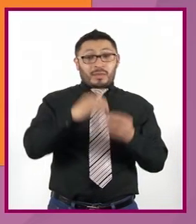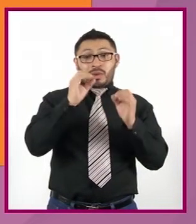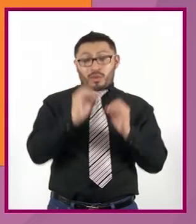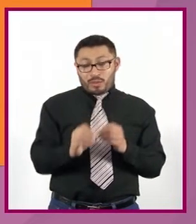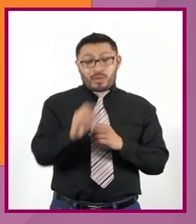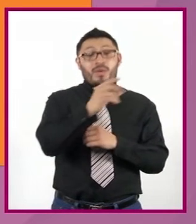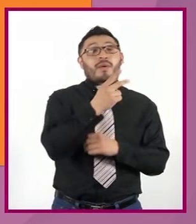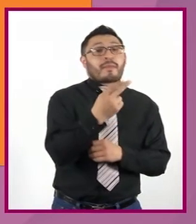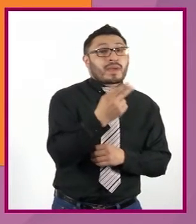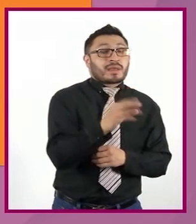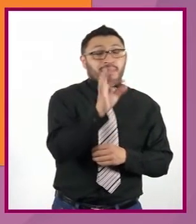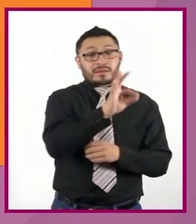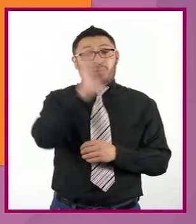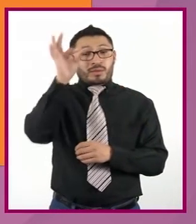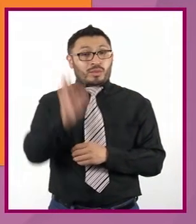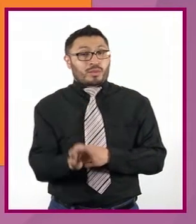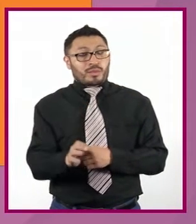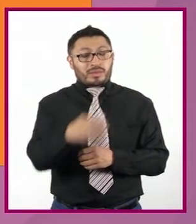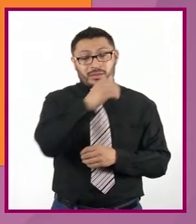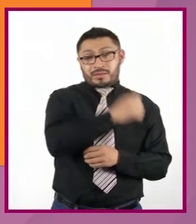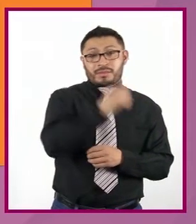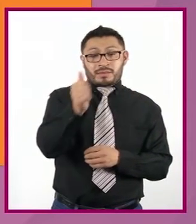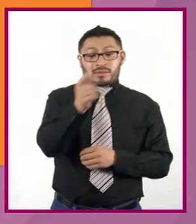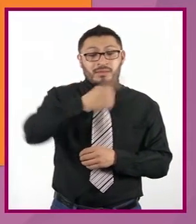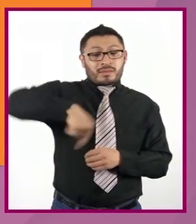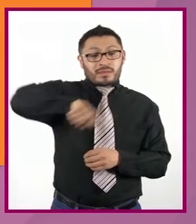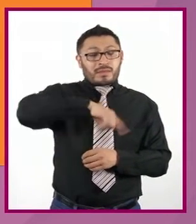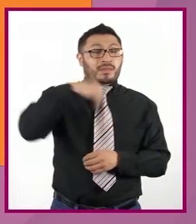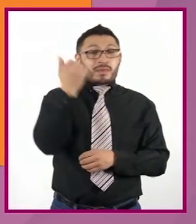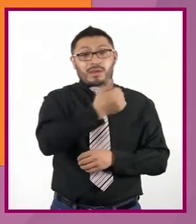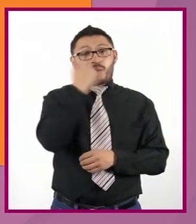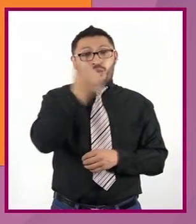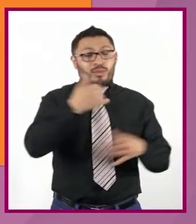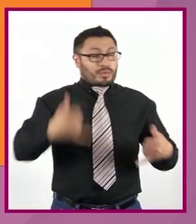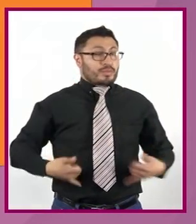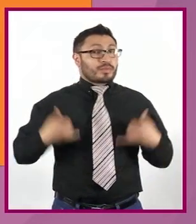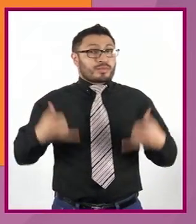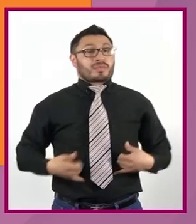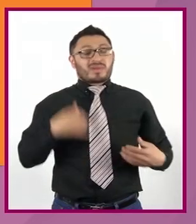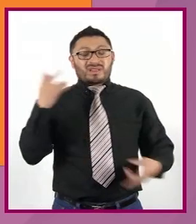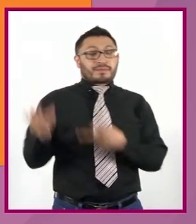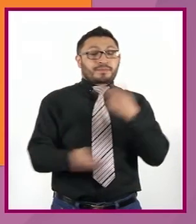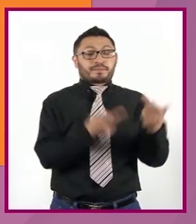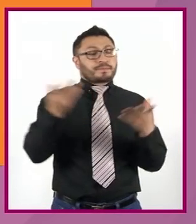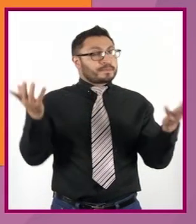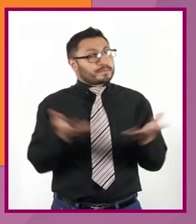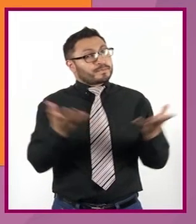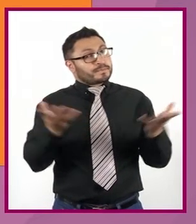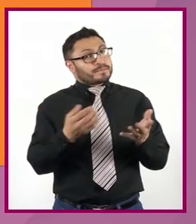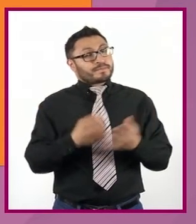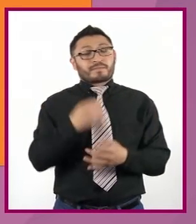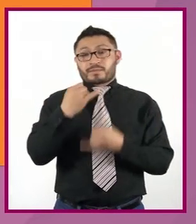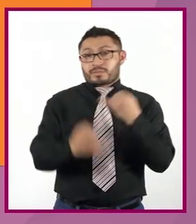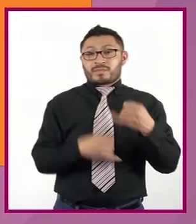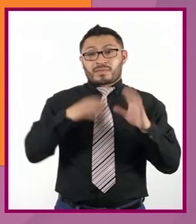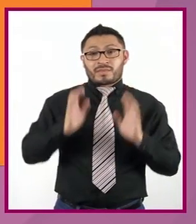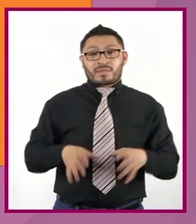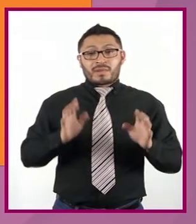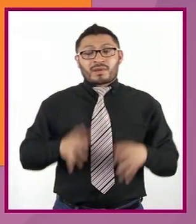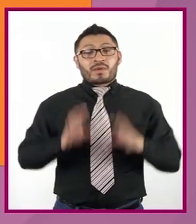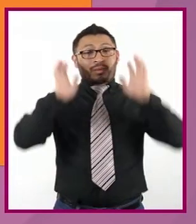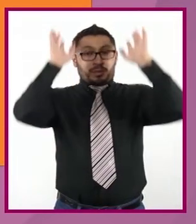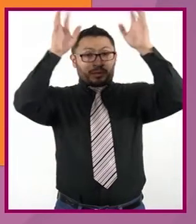el 25% de las y los adolescentes a quienes se les realizó la encuesta juegan